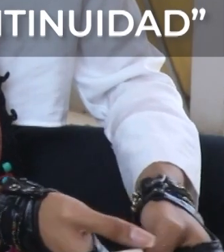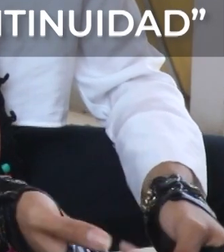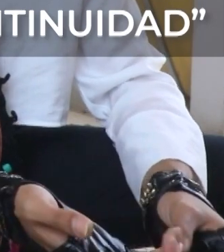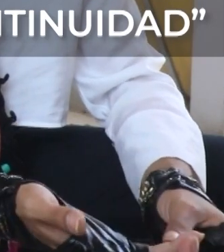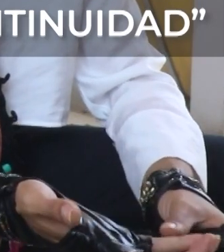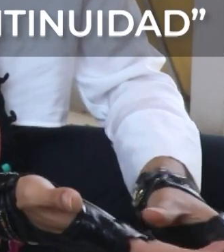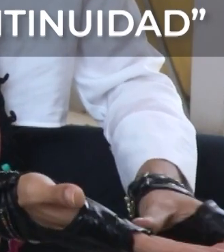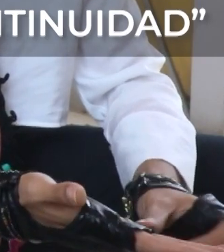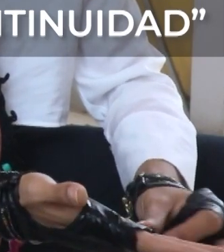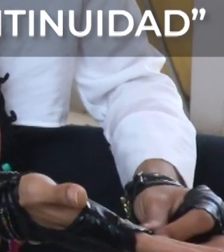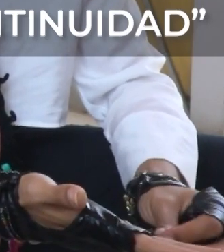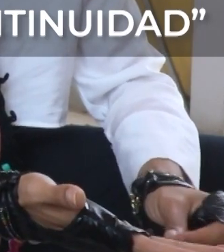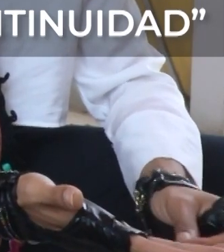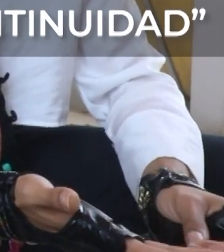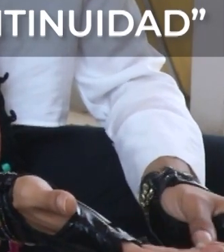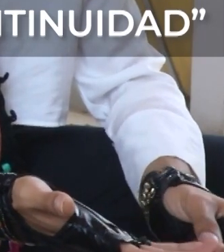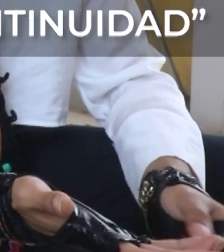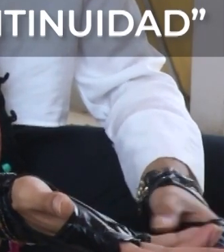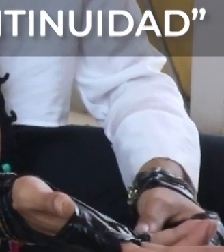Hangan Kiño Japa.